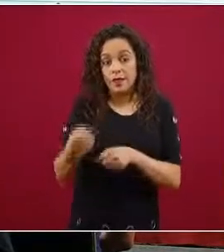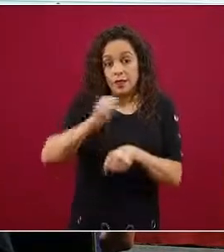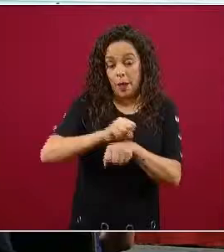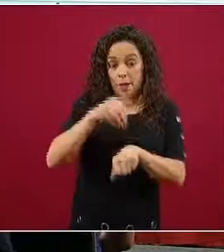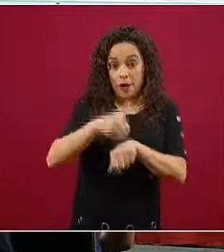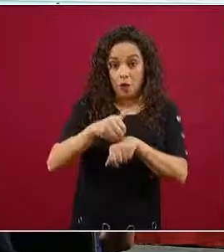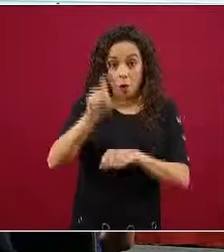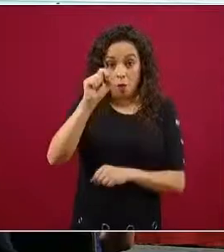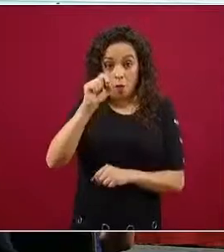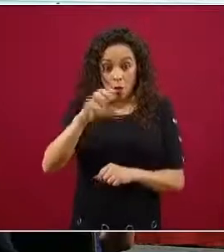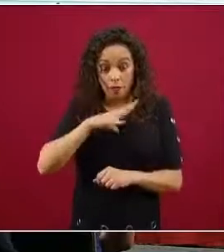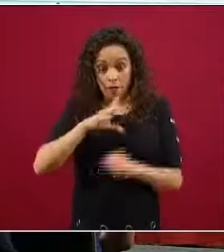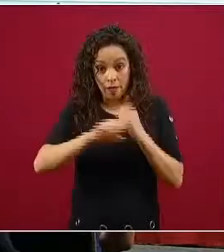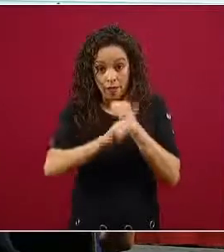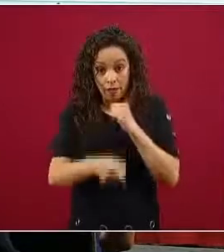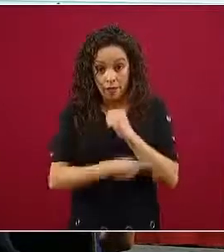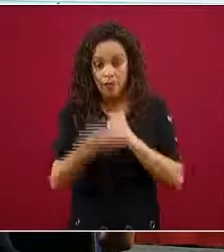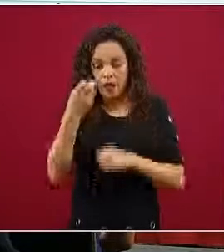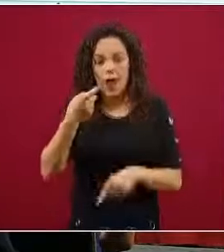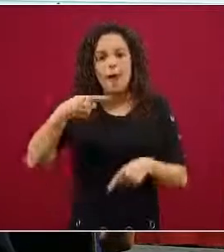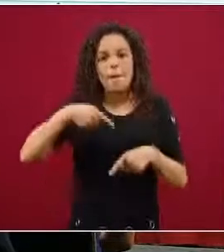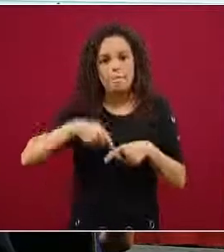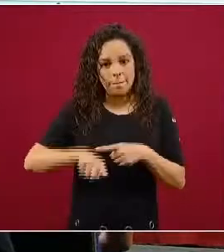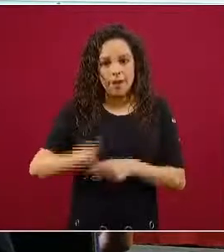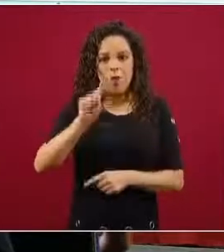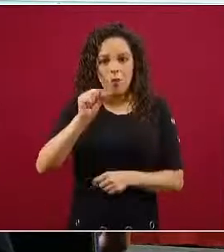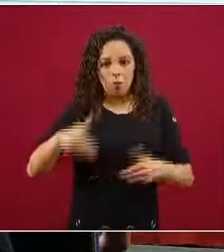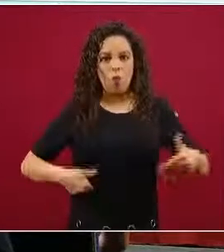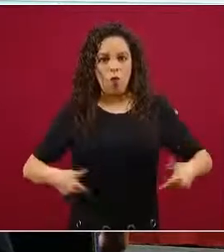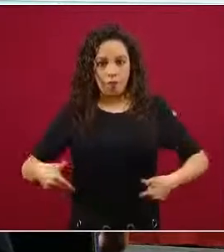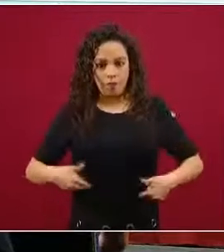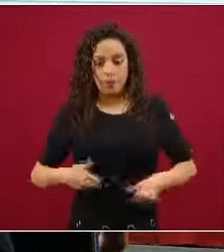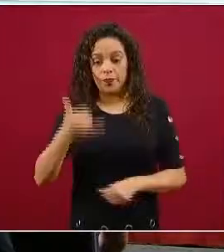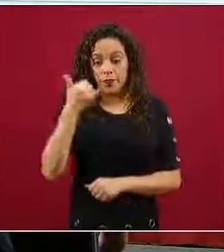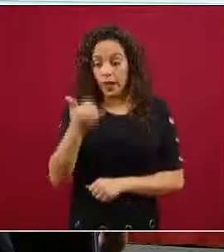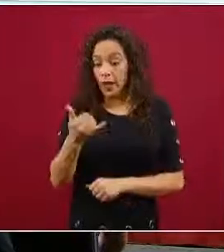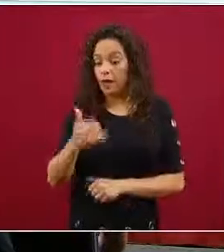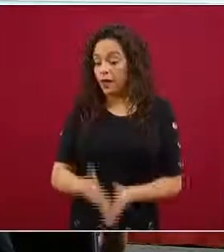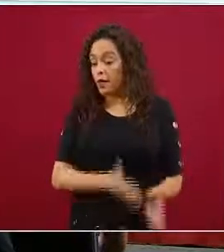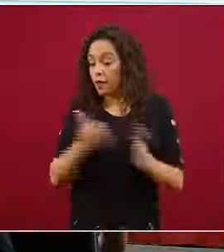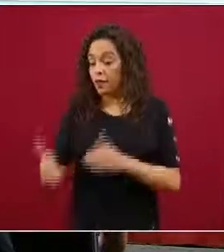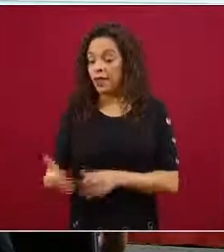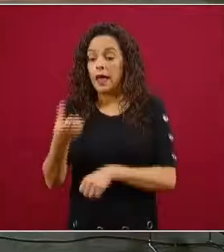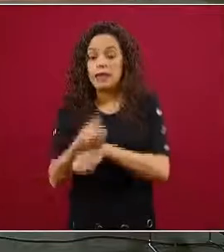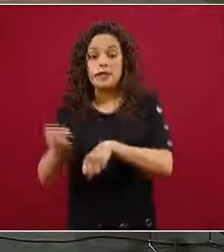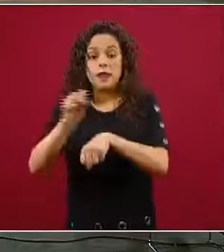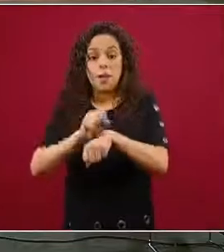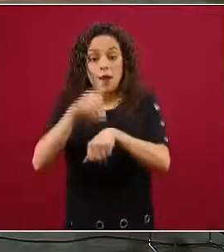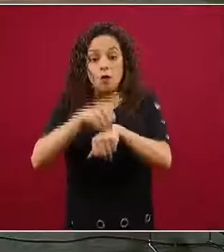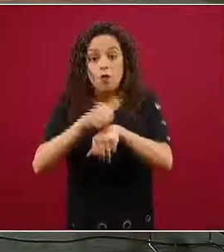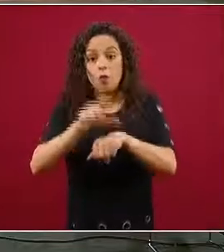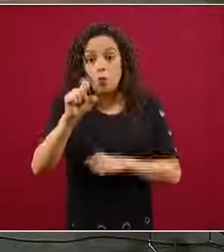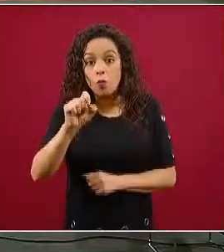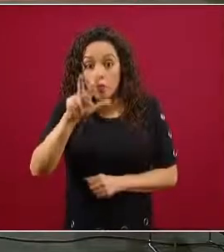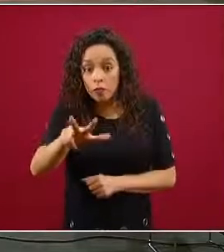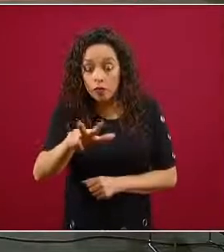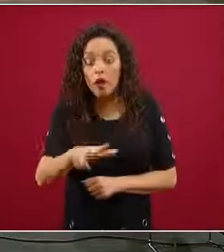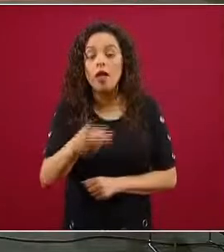embarazo, y a partir de la semana 28 hay que estar también muy